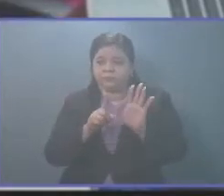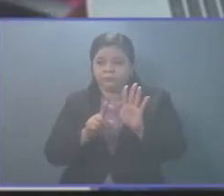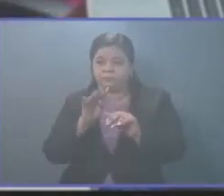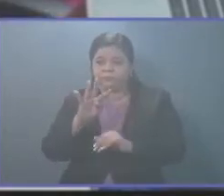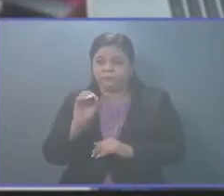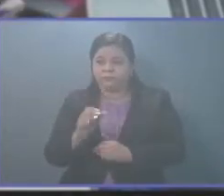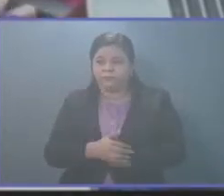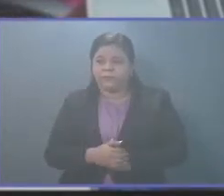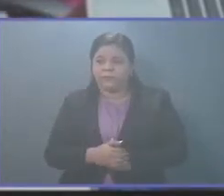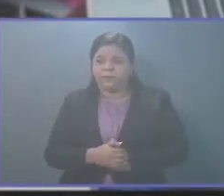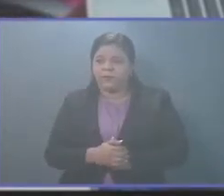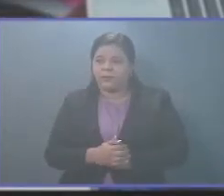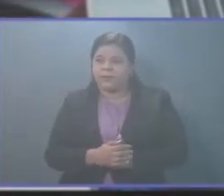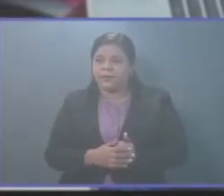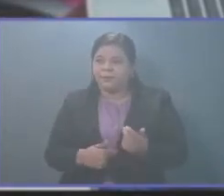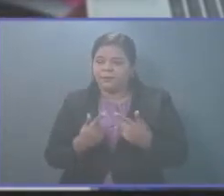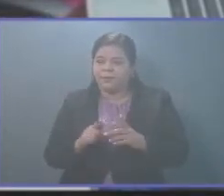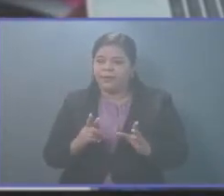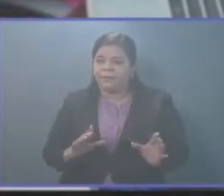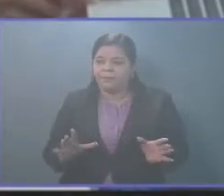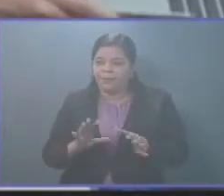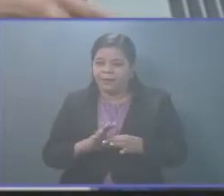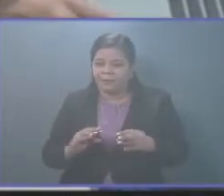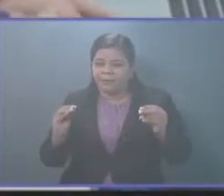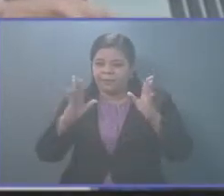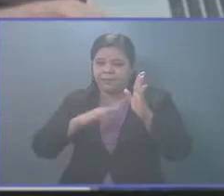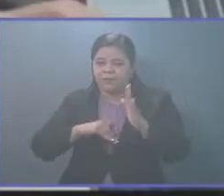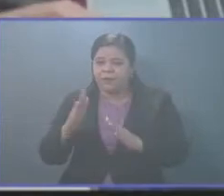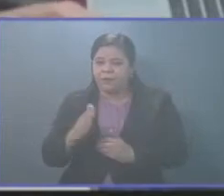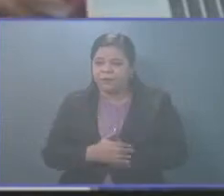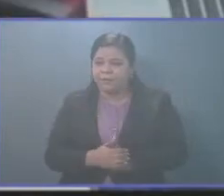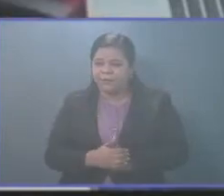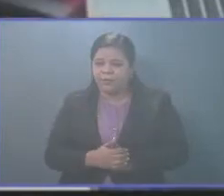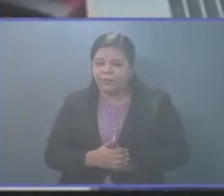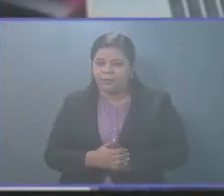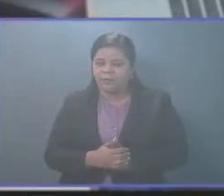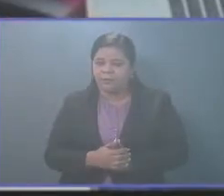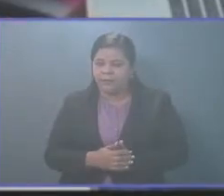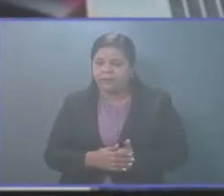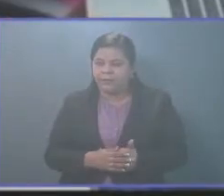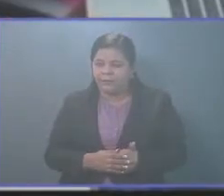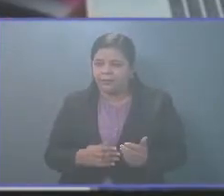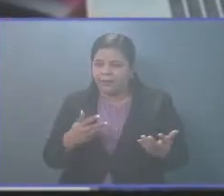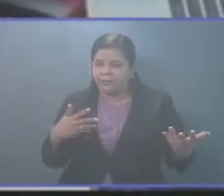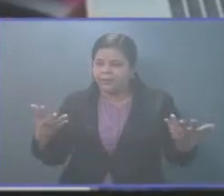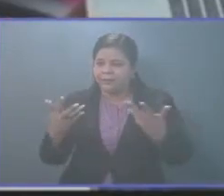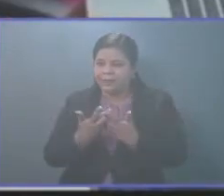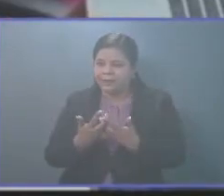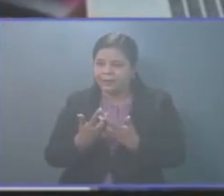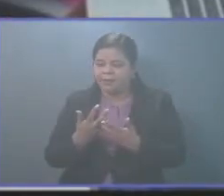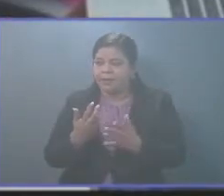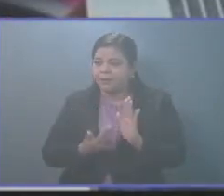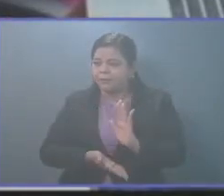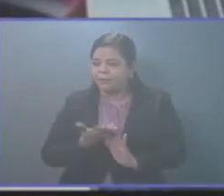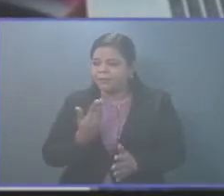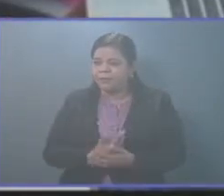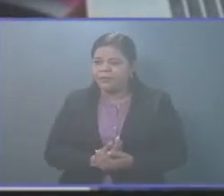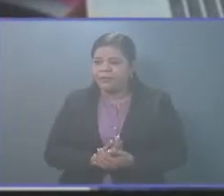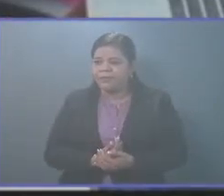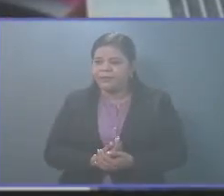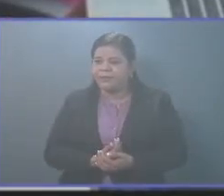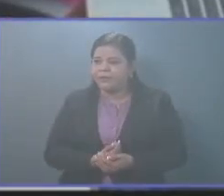millones, ¿verdad? Que al cual nosotros no hemos entrado, pero sabemos que también han estado vinculados a la emergencia. Entonces,